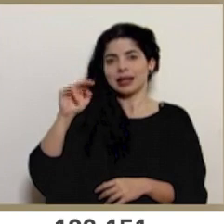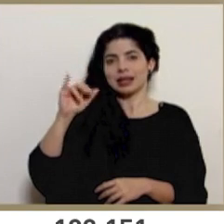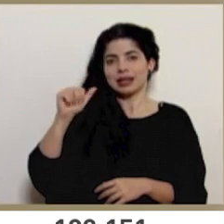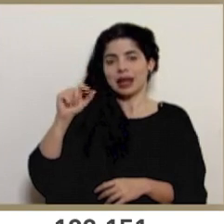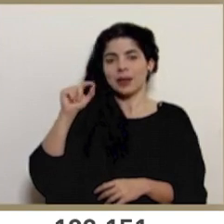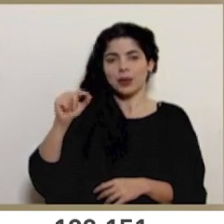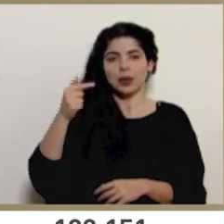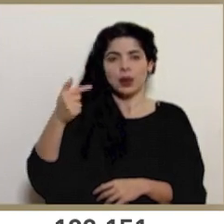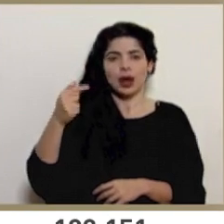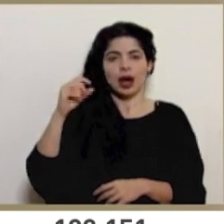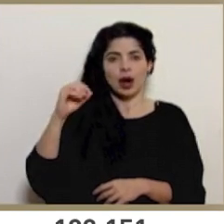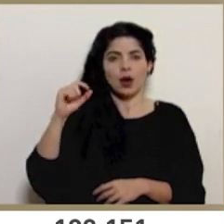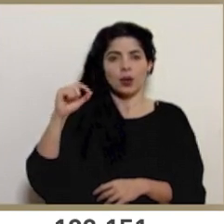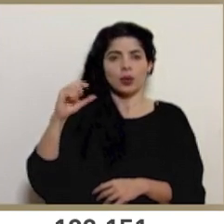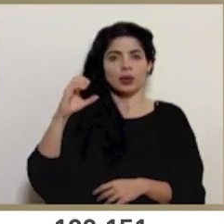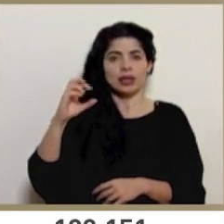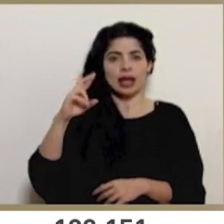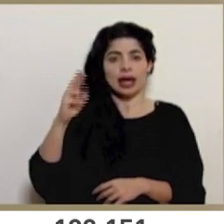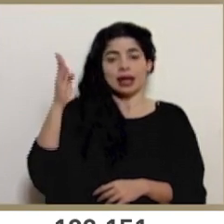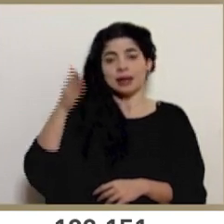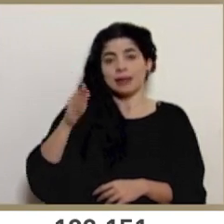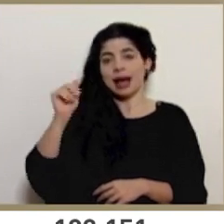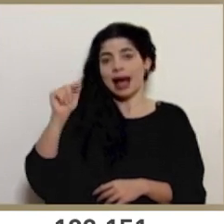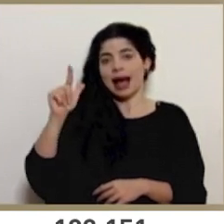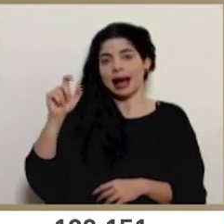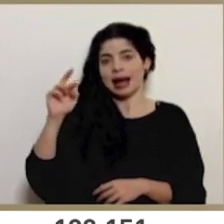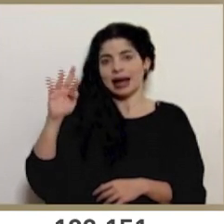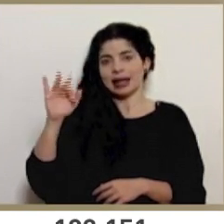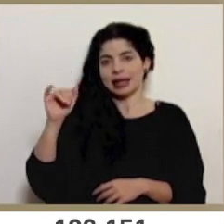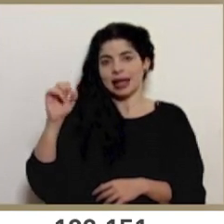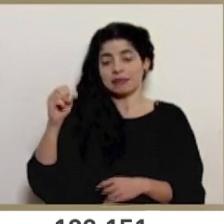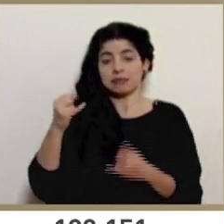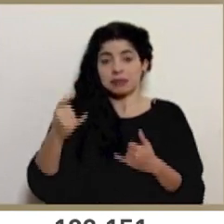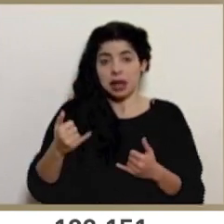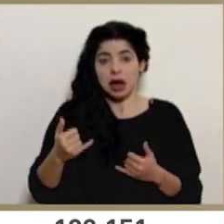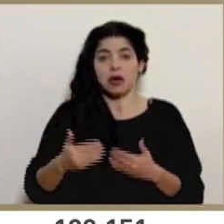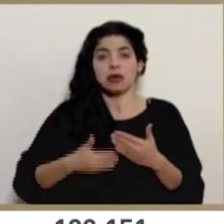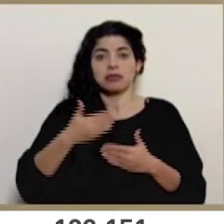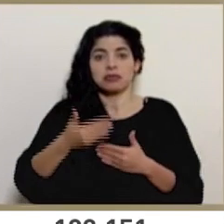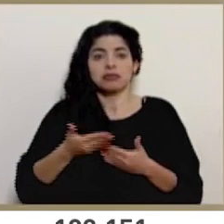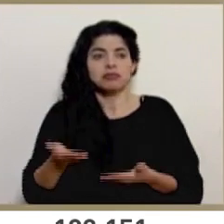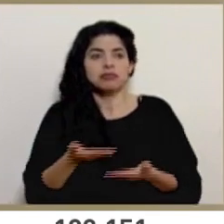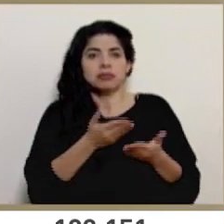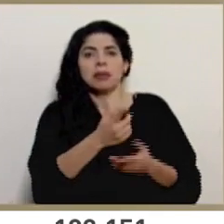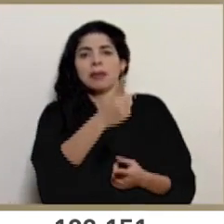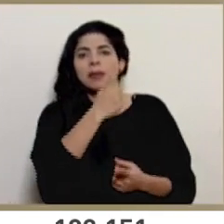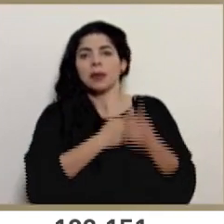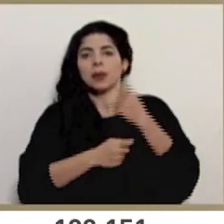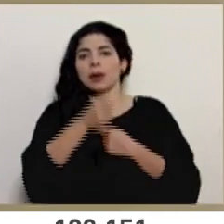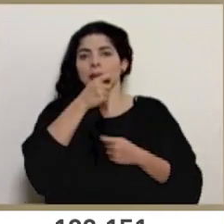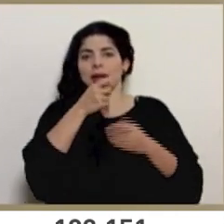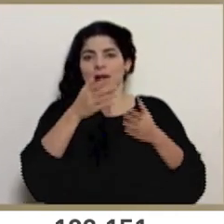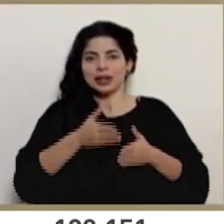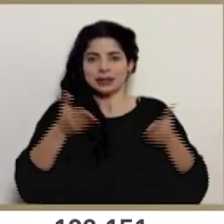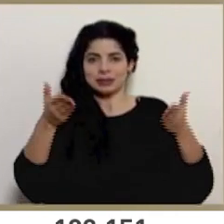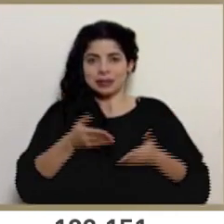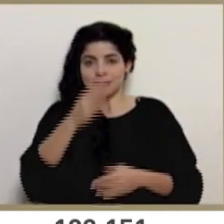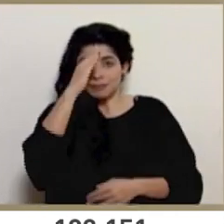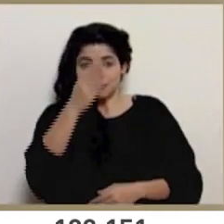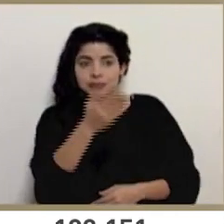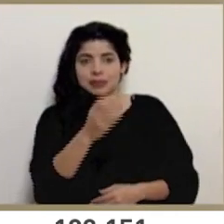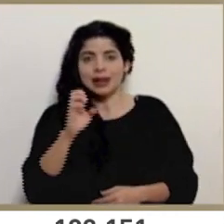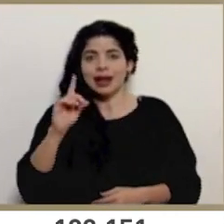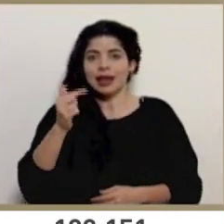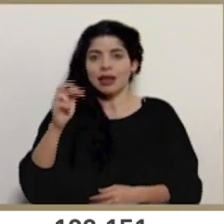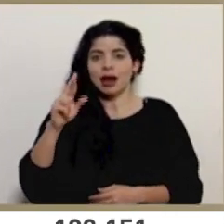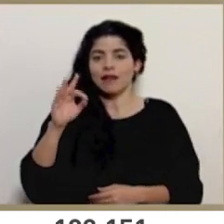presidencia.gov.cr/alertas. Vamos a dar paso a continuación a las consultas de los colegas presentes. Saludamos a don Edgar